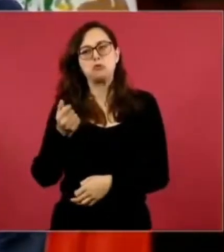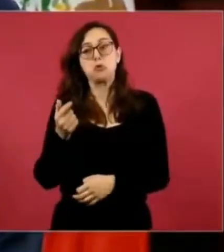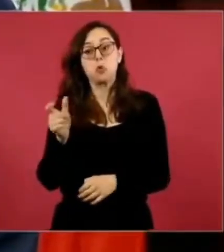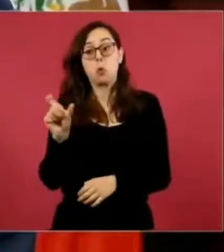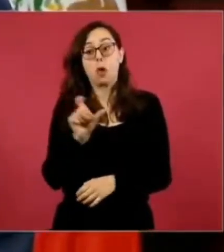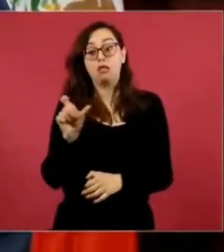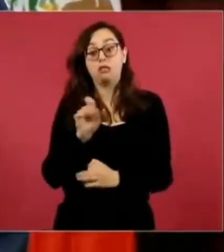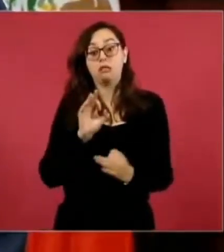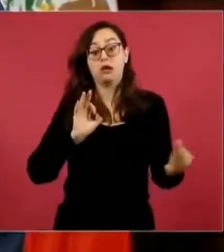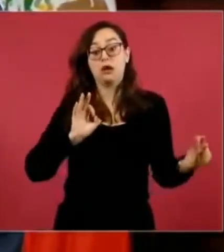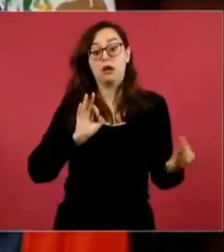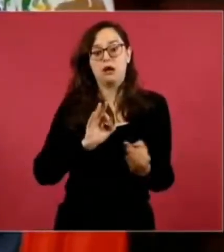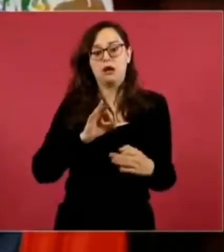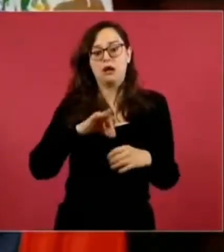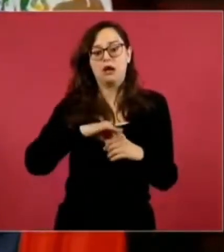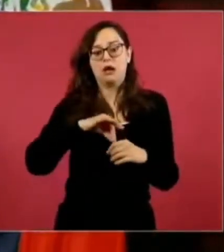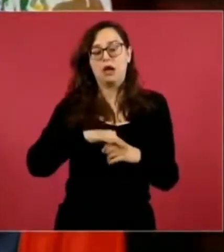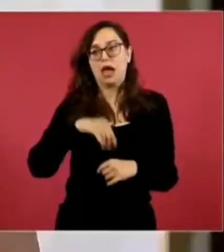y que hacen lo que dicen.